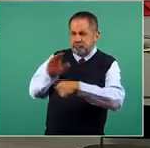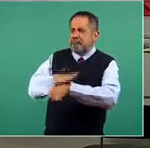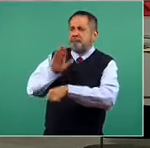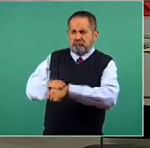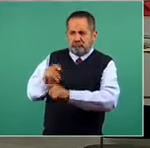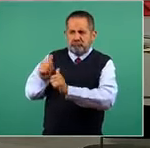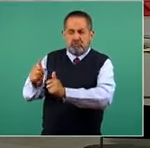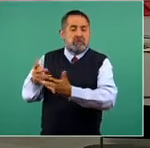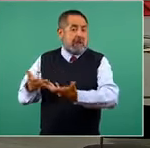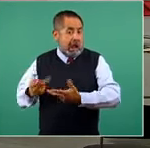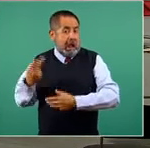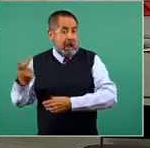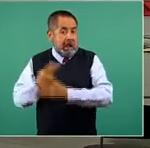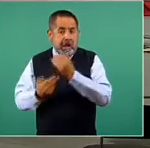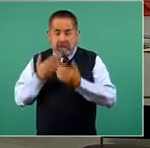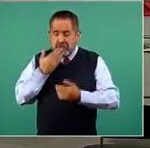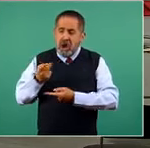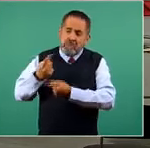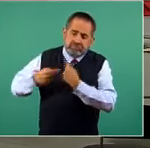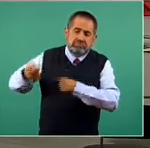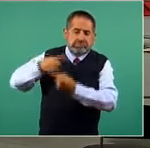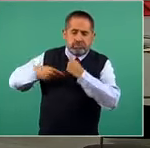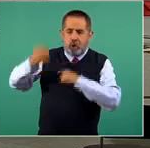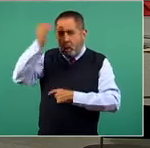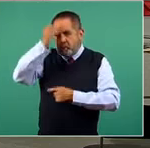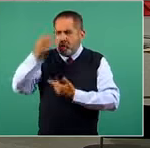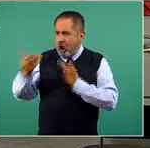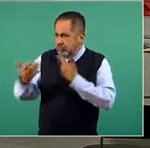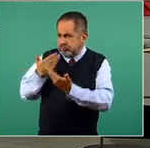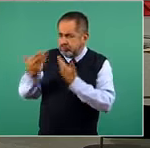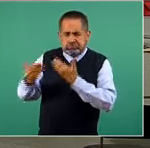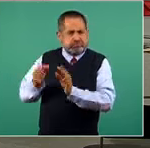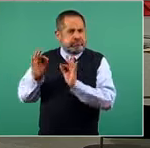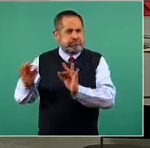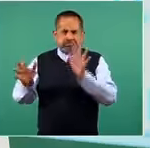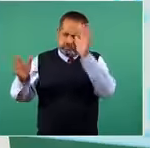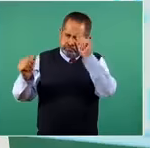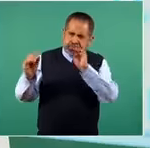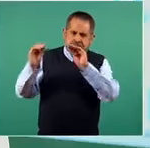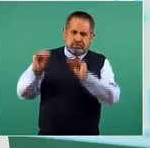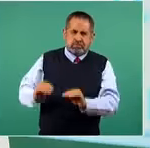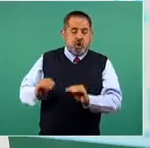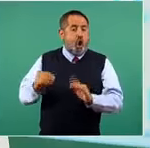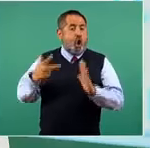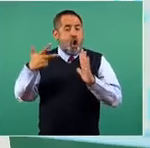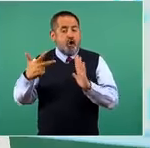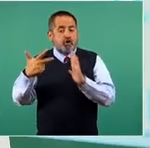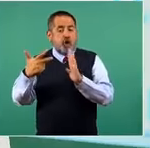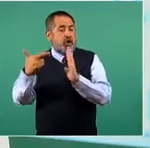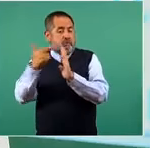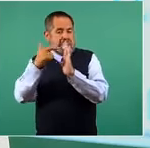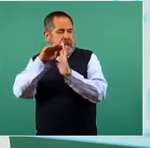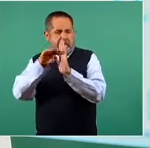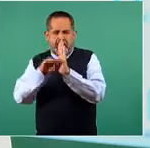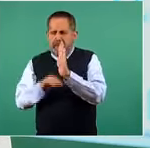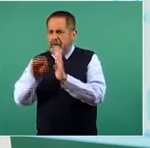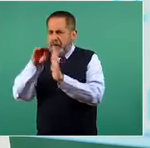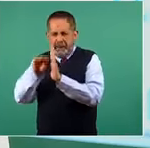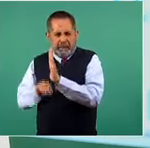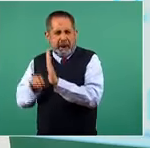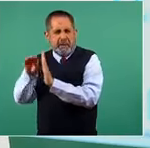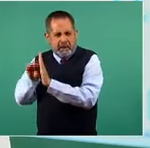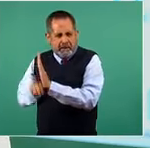agradable estar compartiendo de ida y vuelta opiniones, comentarios, hasta que tuvimos 8 protocolos perfectamente definidos